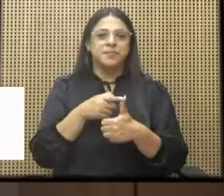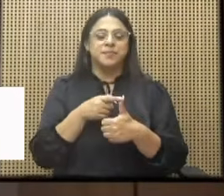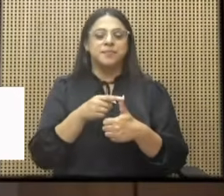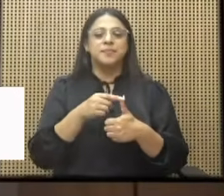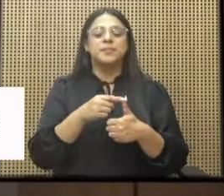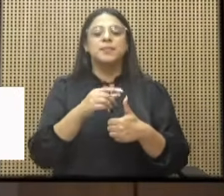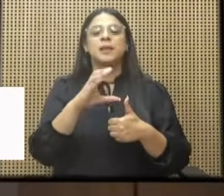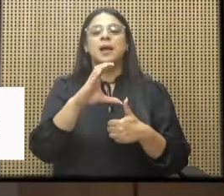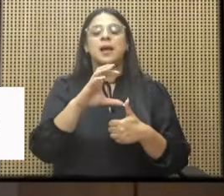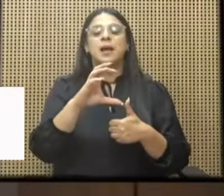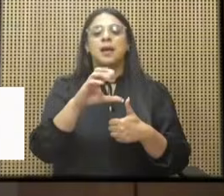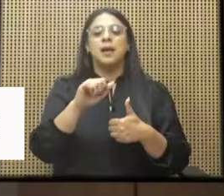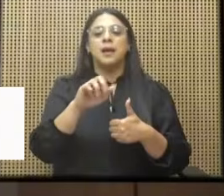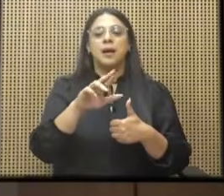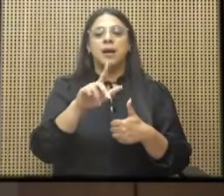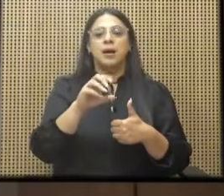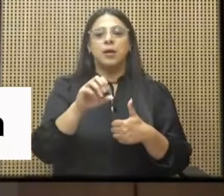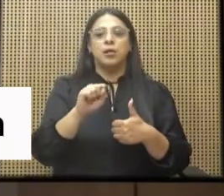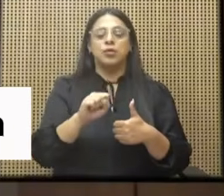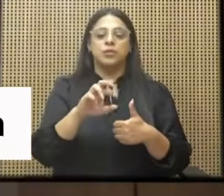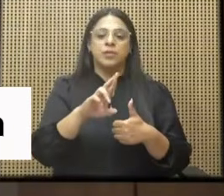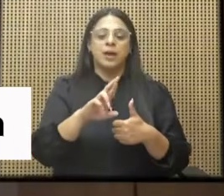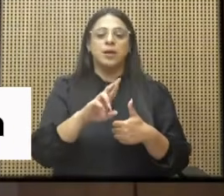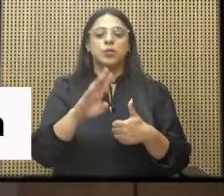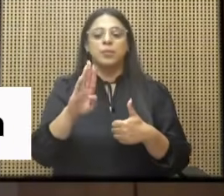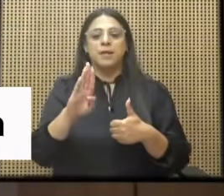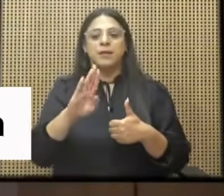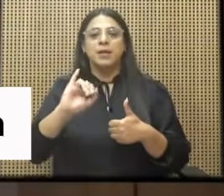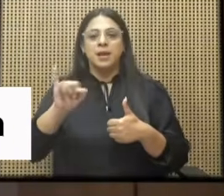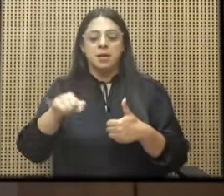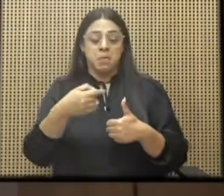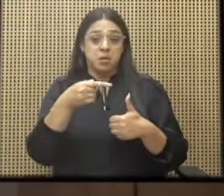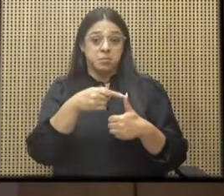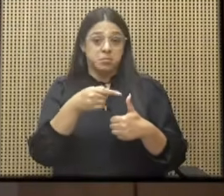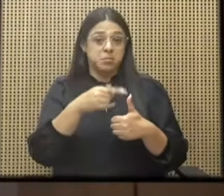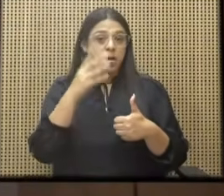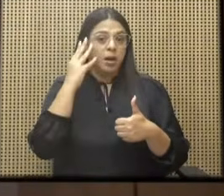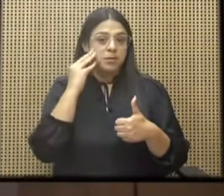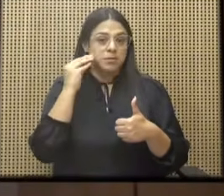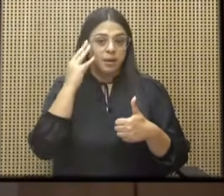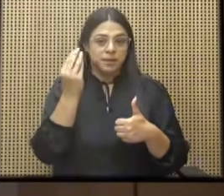Carlos Ricardo Benavides Jiménez, un diputado de mucha experiencia.